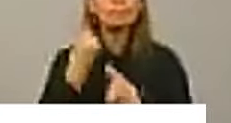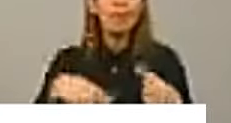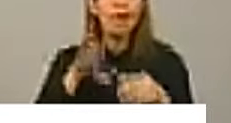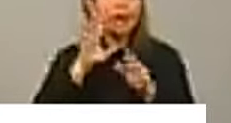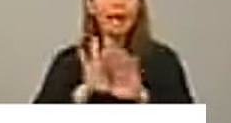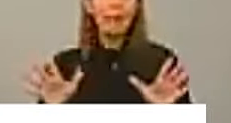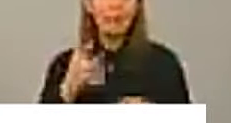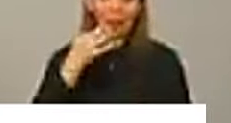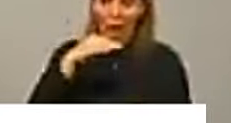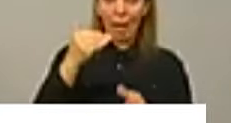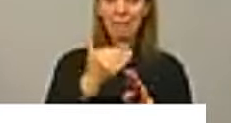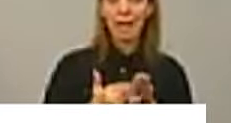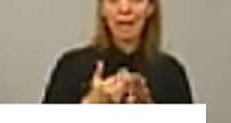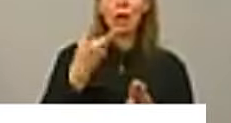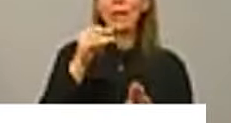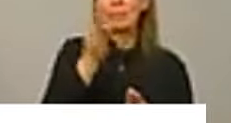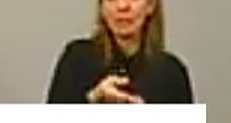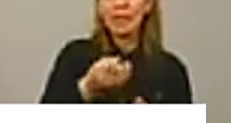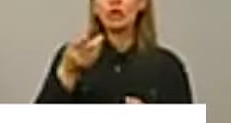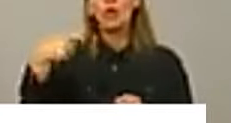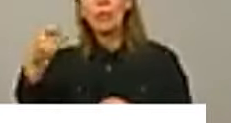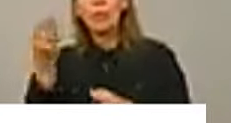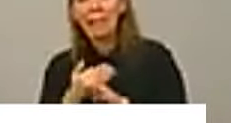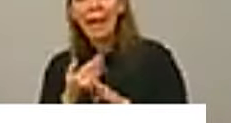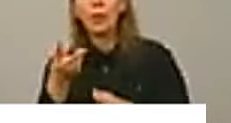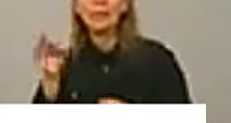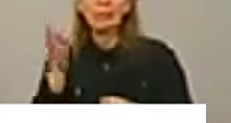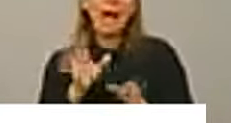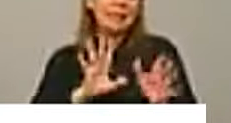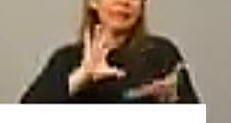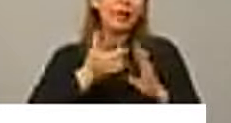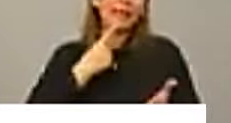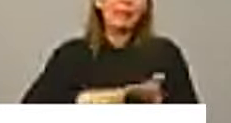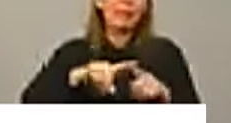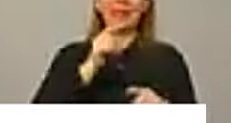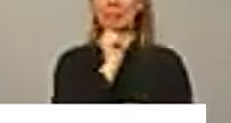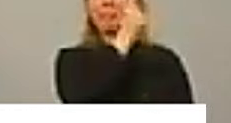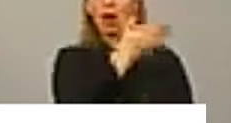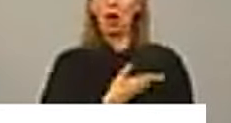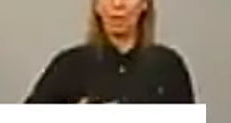salarios 20 puntos, las jubilaciones 20 puntos. Esa es la política del Gobierno Nacional.